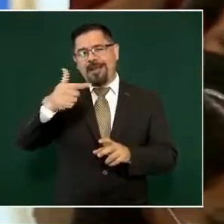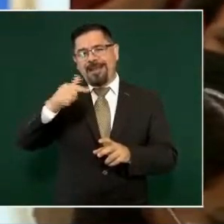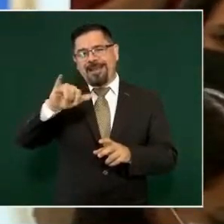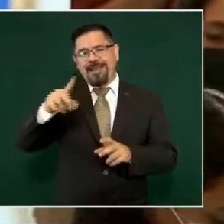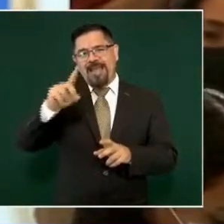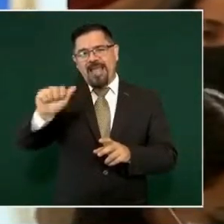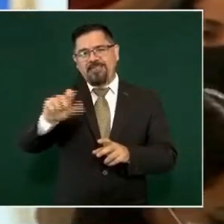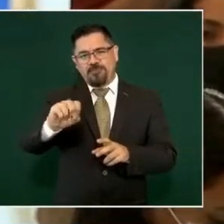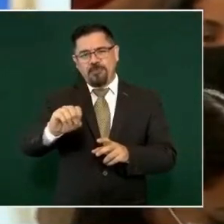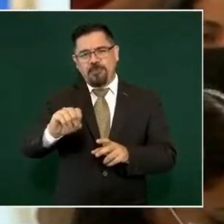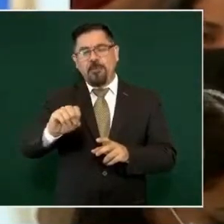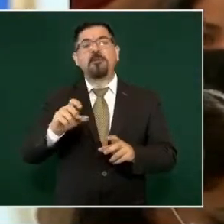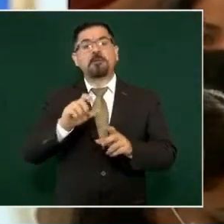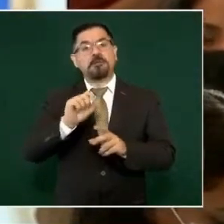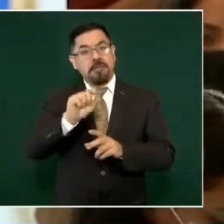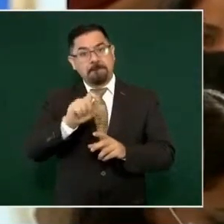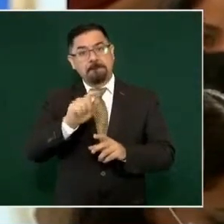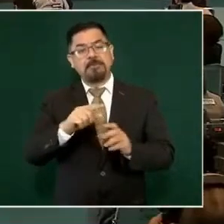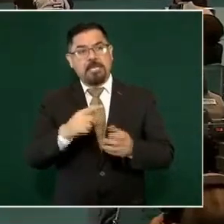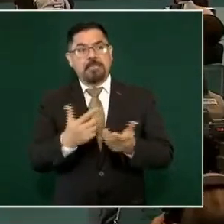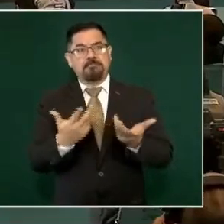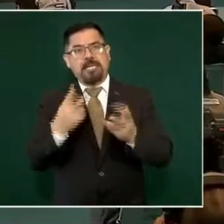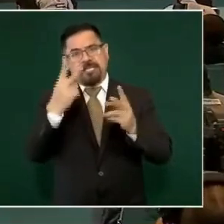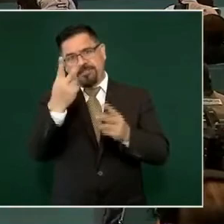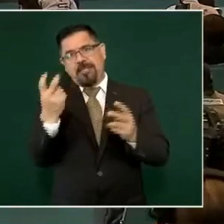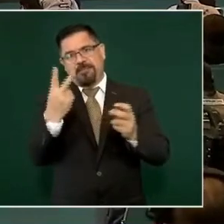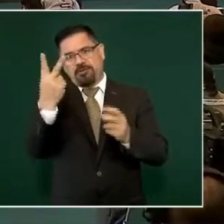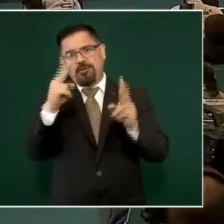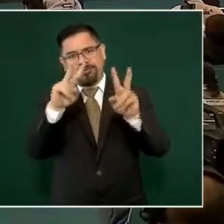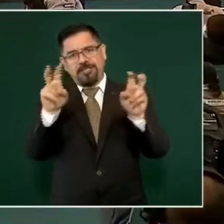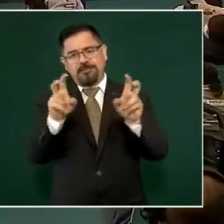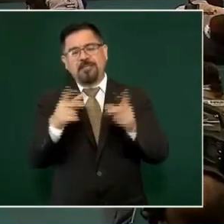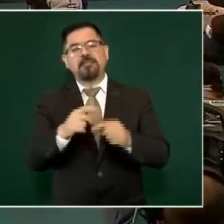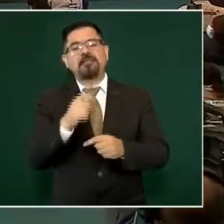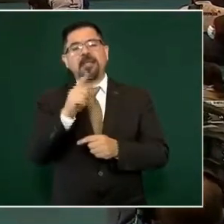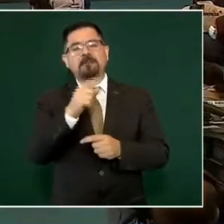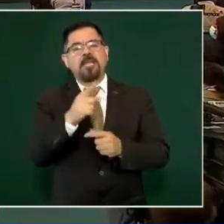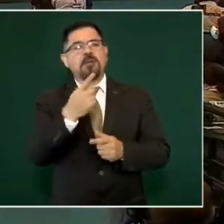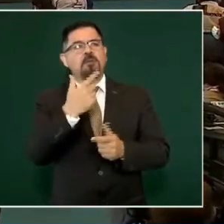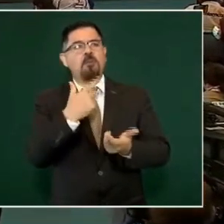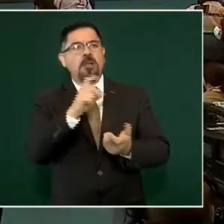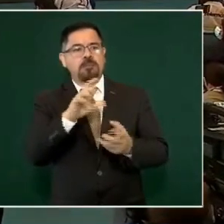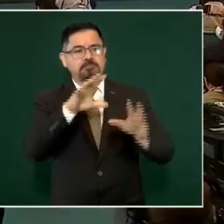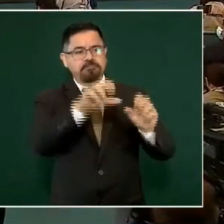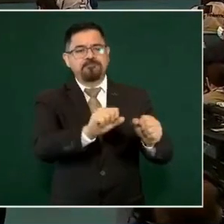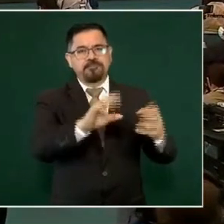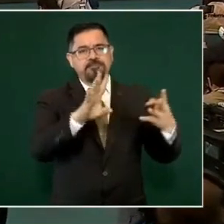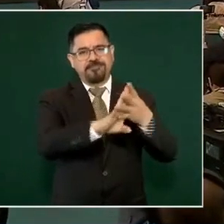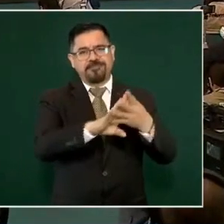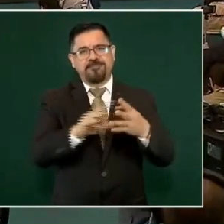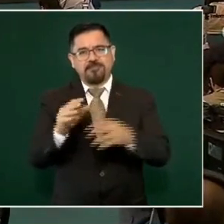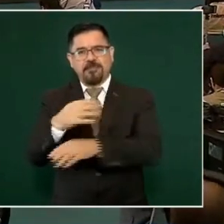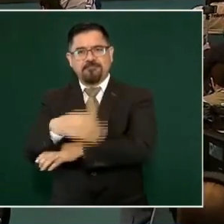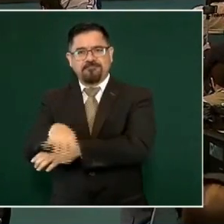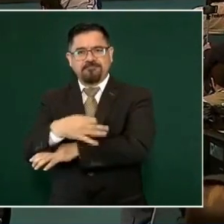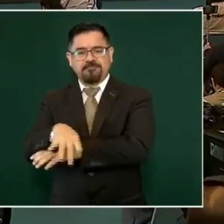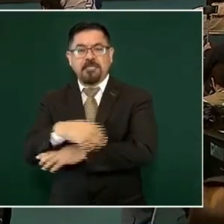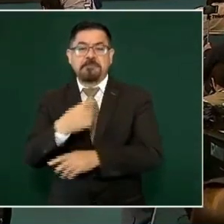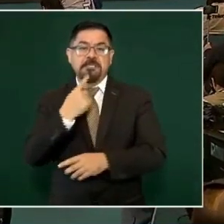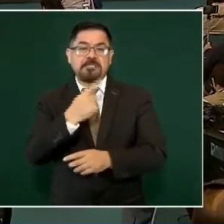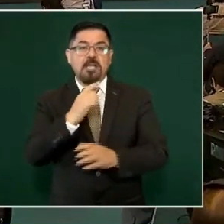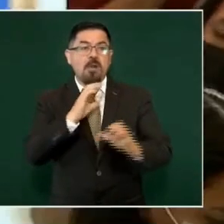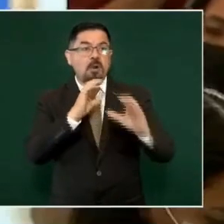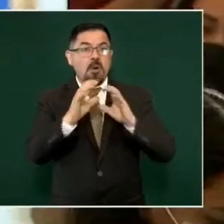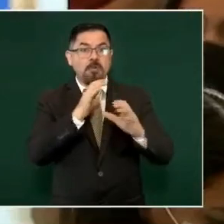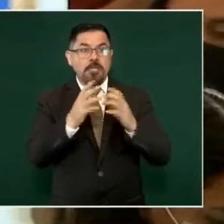la prisión preventiva, él emitió un comunicado donde dijo que había colaboración con la Presidencia de la República. ¿Qué tipo